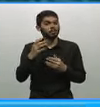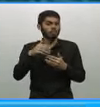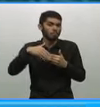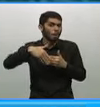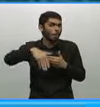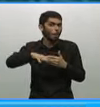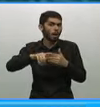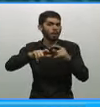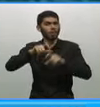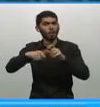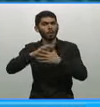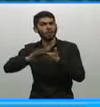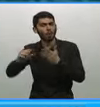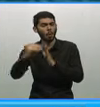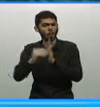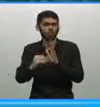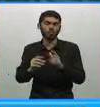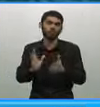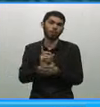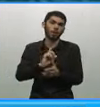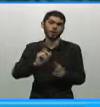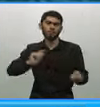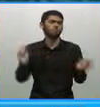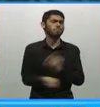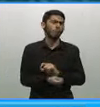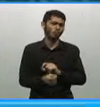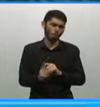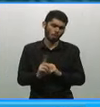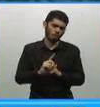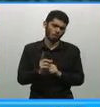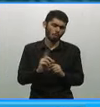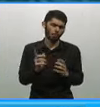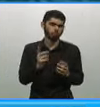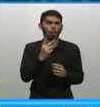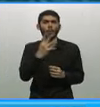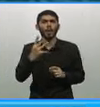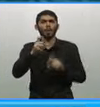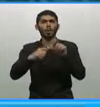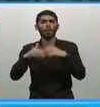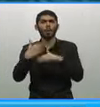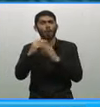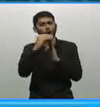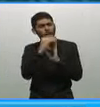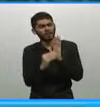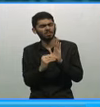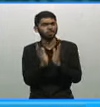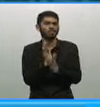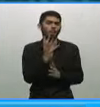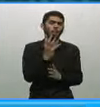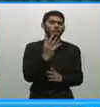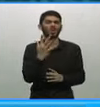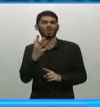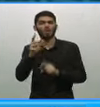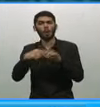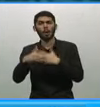ahí no se va a producir un recambio tan grande. O sea, esta lista es una lista de 24 jugadores en la que hay 4 o 5 jugadores del